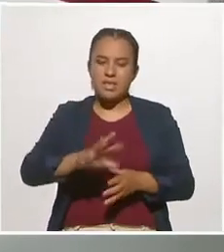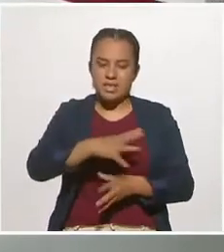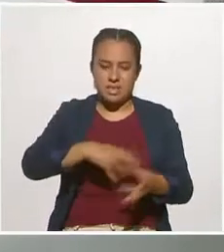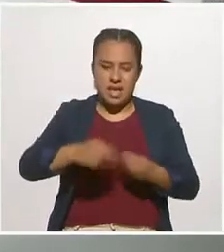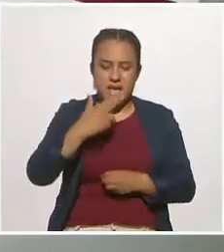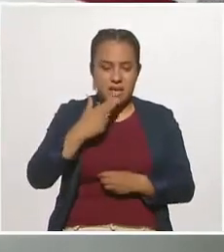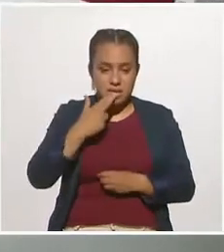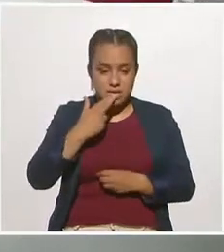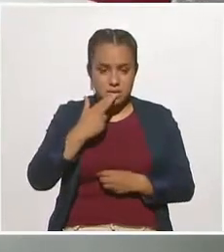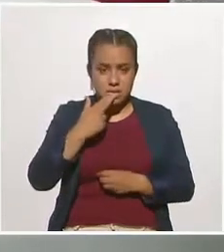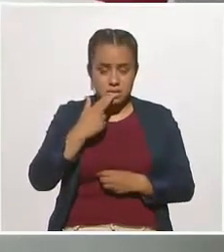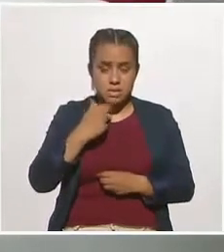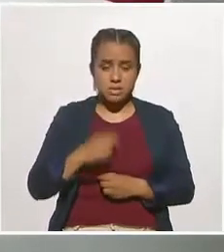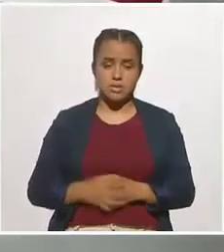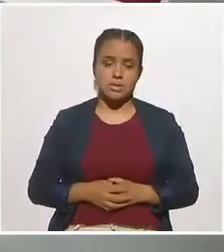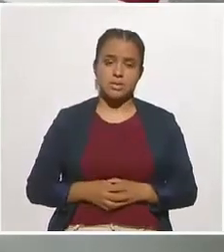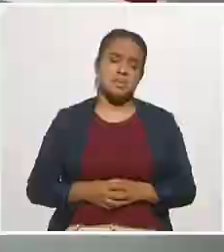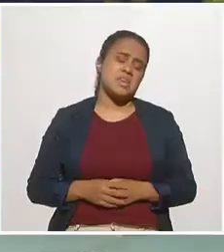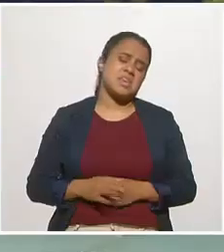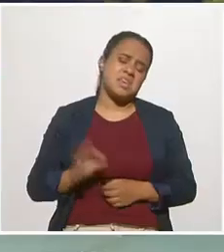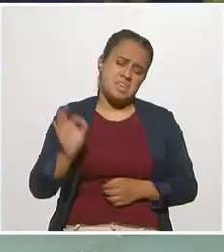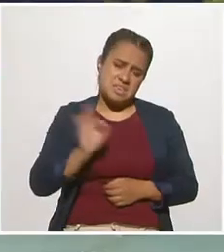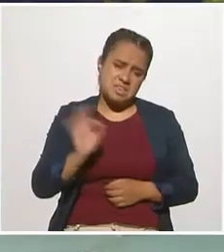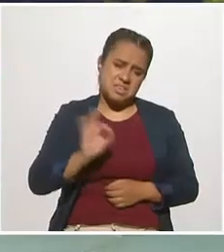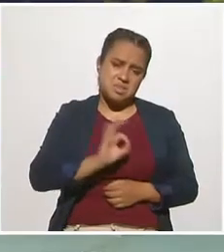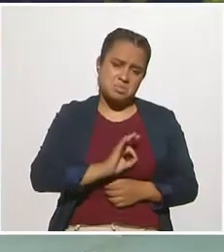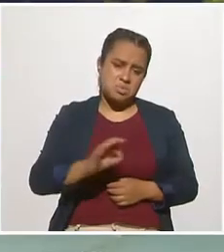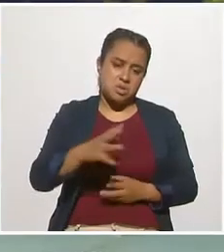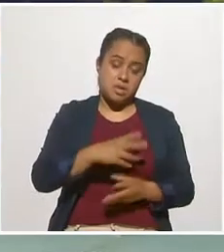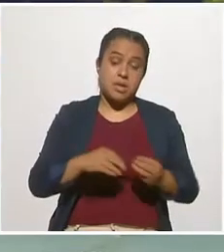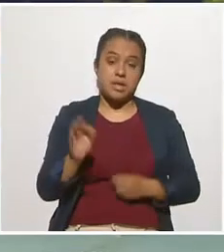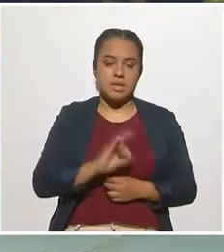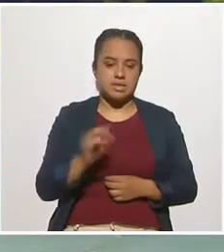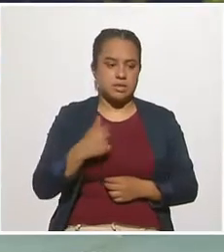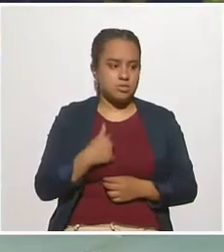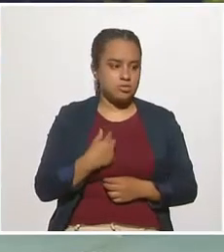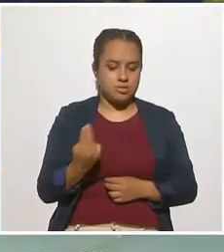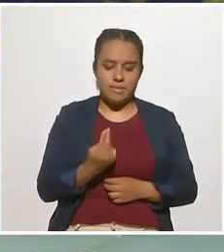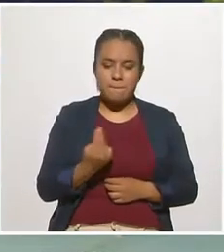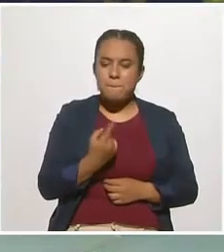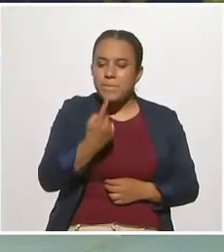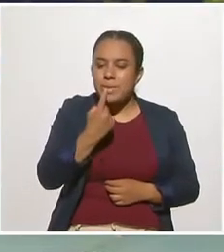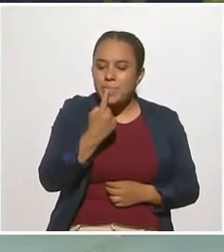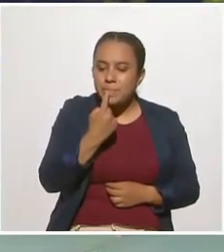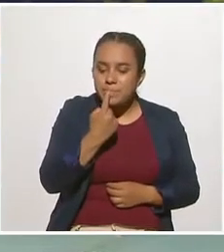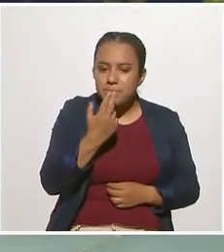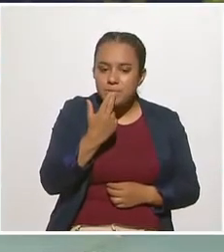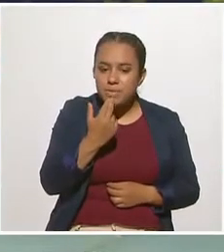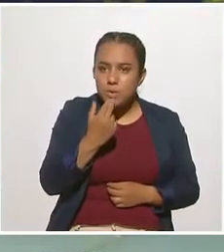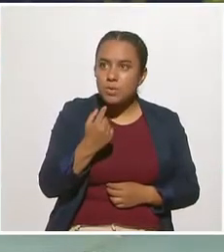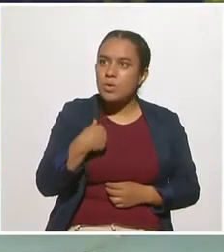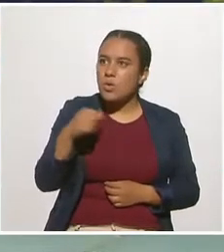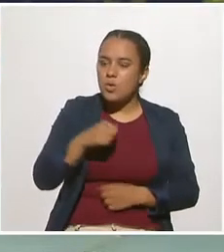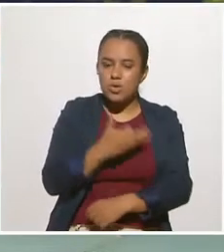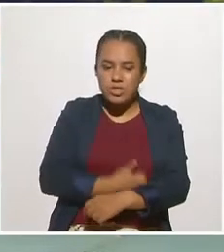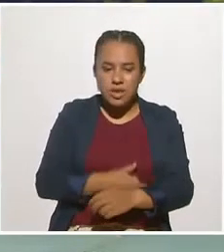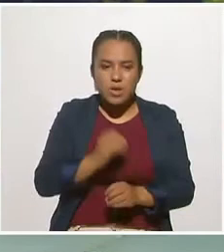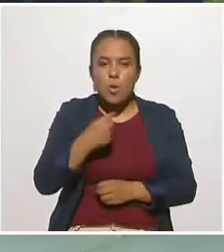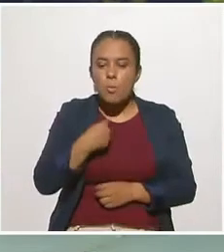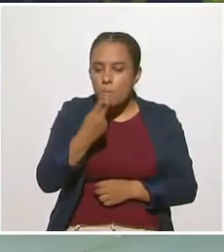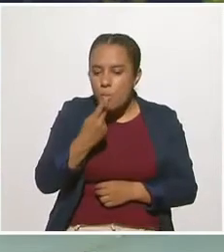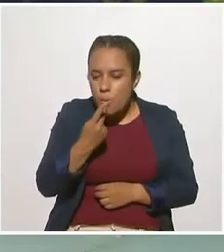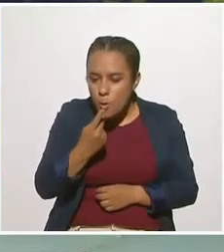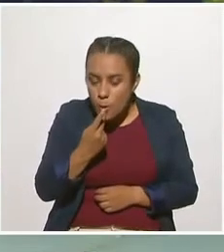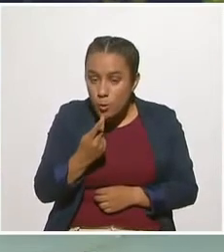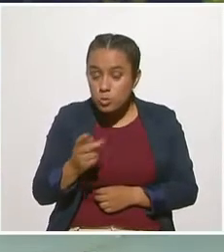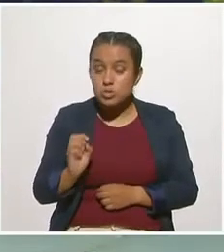una alternativa si yo necesito como que ese dulcecito de la tarde o ese postre, o incluso hasta para